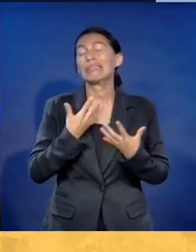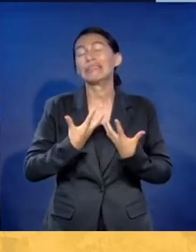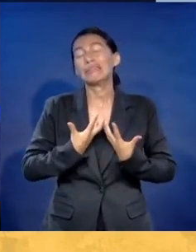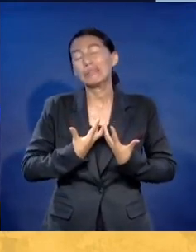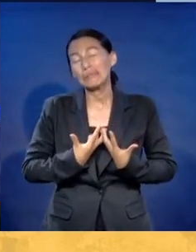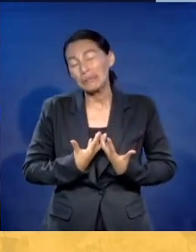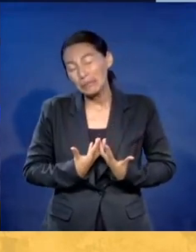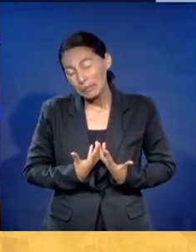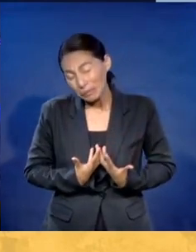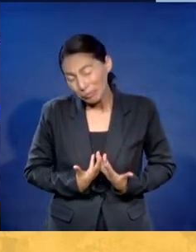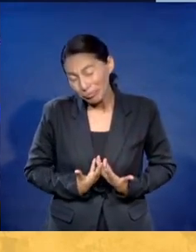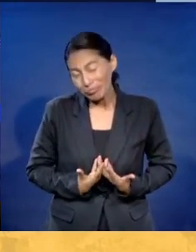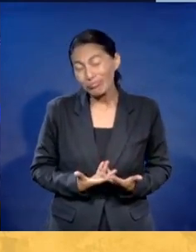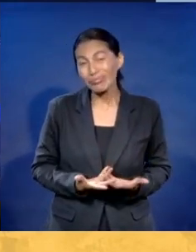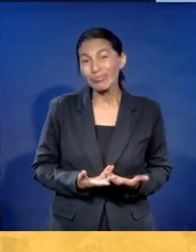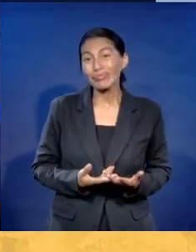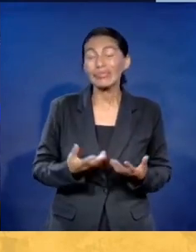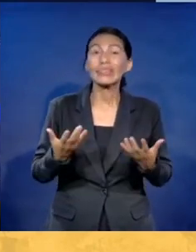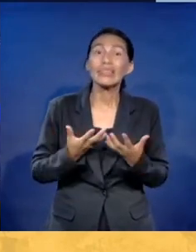qué hago